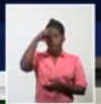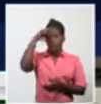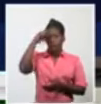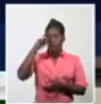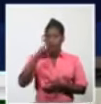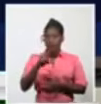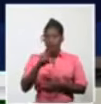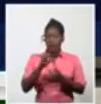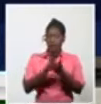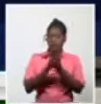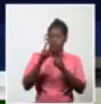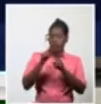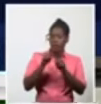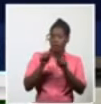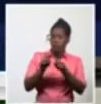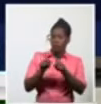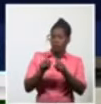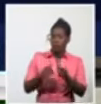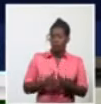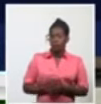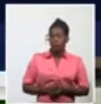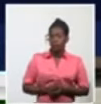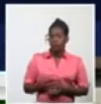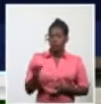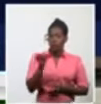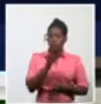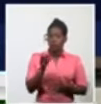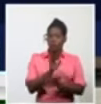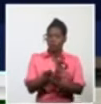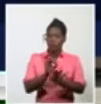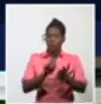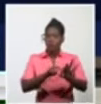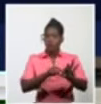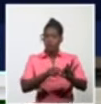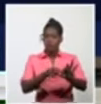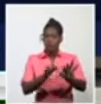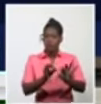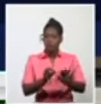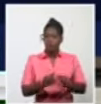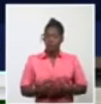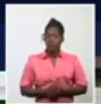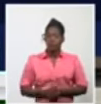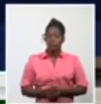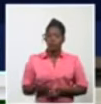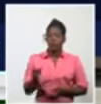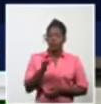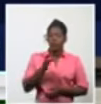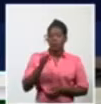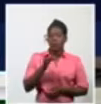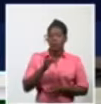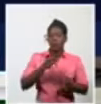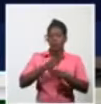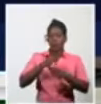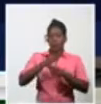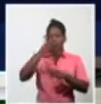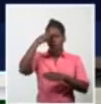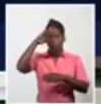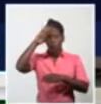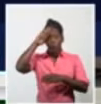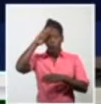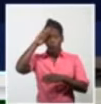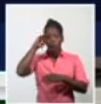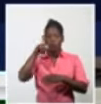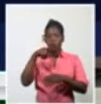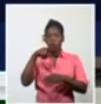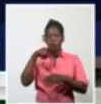Matanza, está el municipio especial Isla de la Juventud, está el municipio de Santiago de Cuba, el de